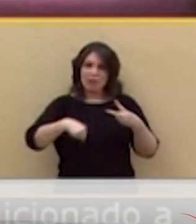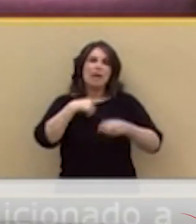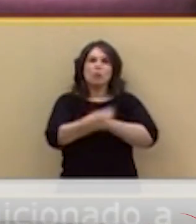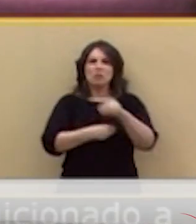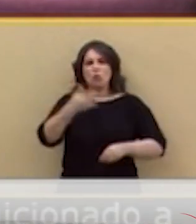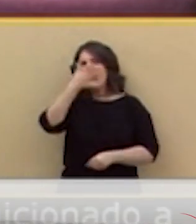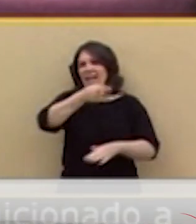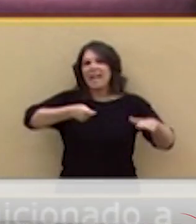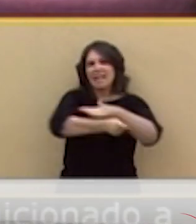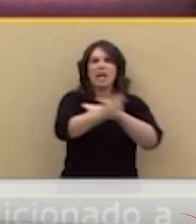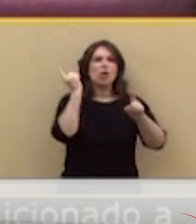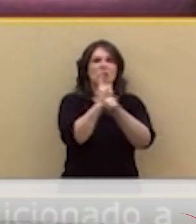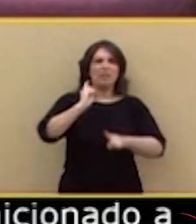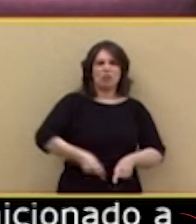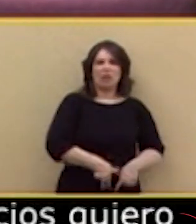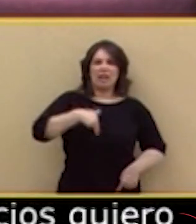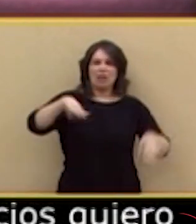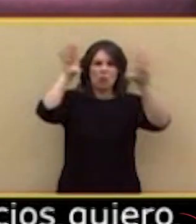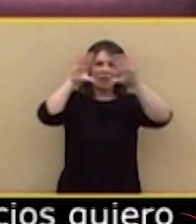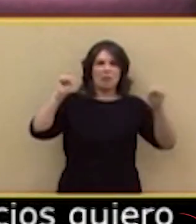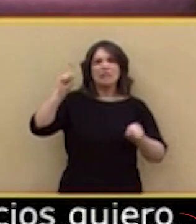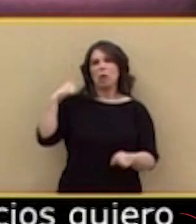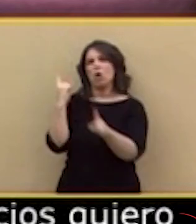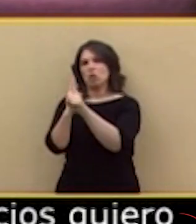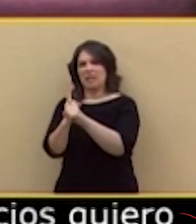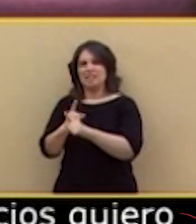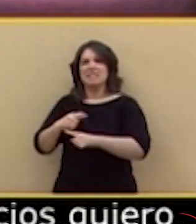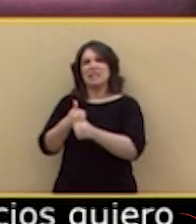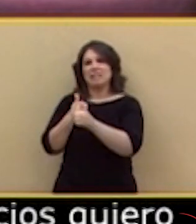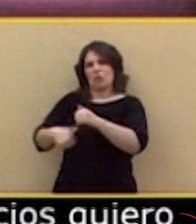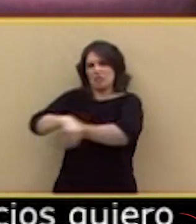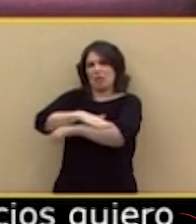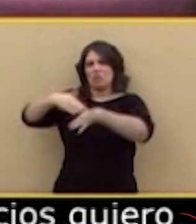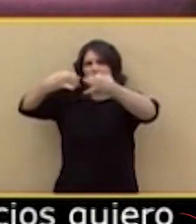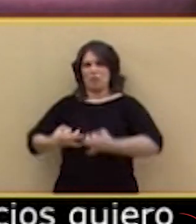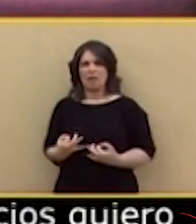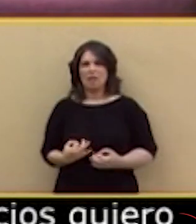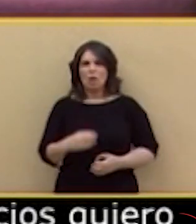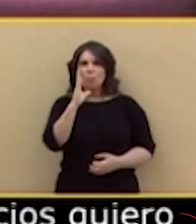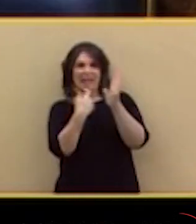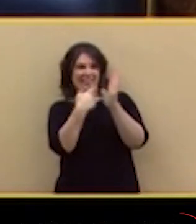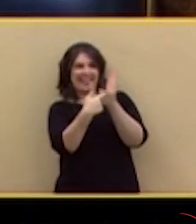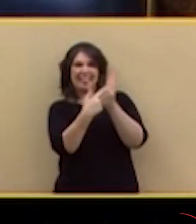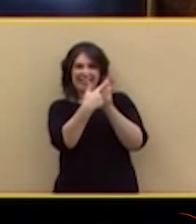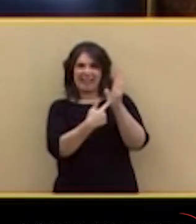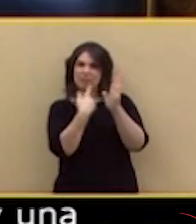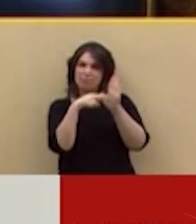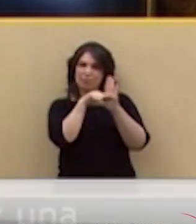la directora general de la Guardia Civil y contra el secretario de Estado de Seguridad, porque usted va a caer por sus subordinados, señor ministro Marlaska. La